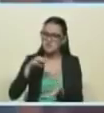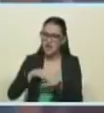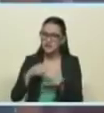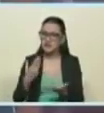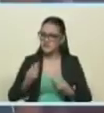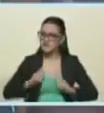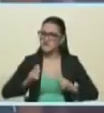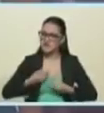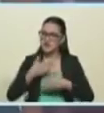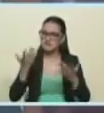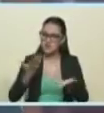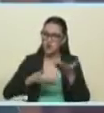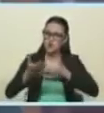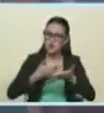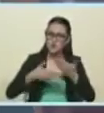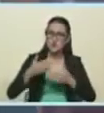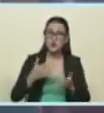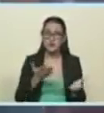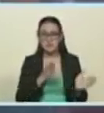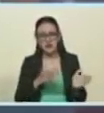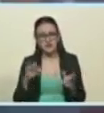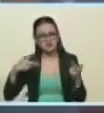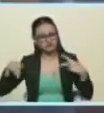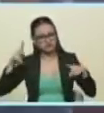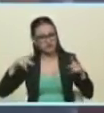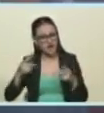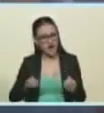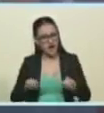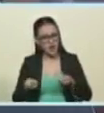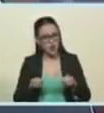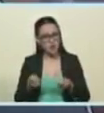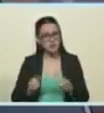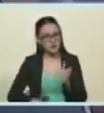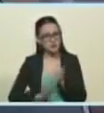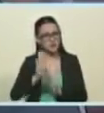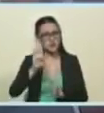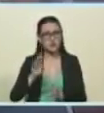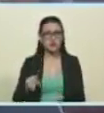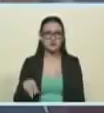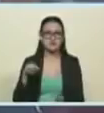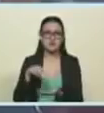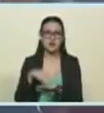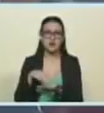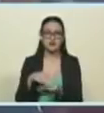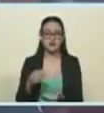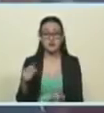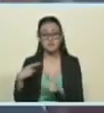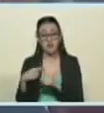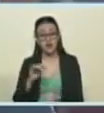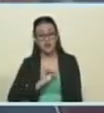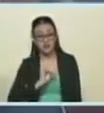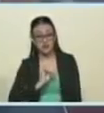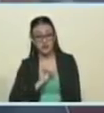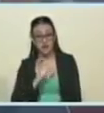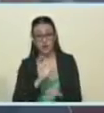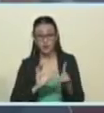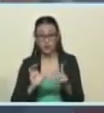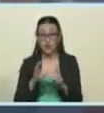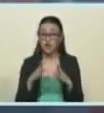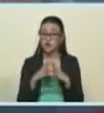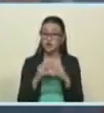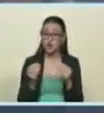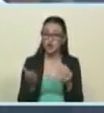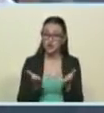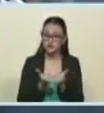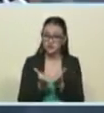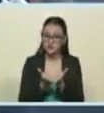gente, donde se planifique el desarrollo económico, la potencialidad económica, junto a la identidad cultural, y todos los servicios